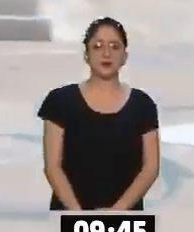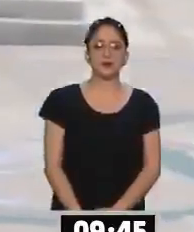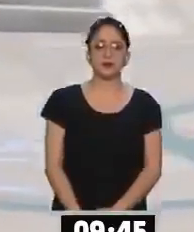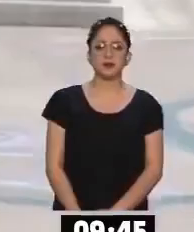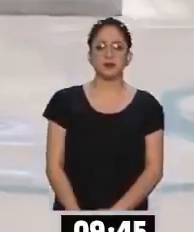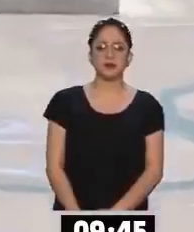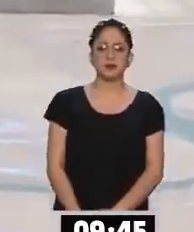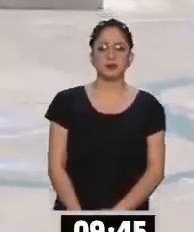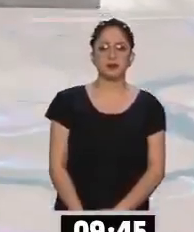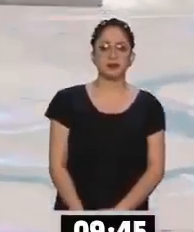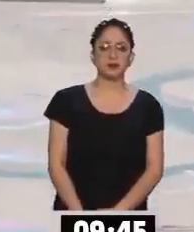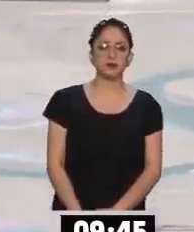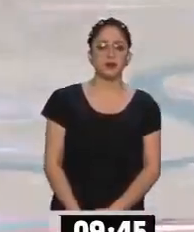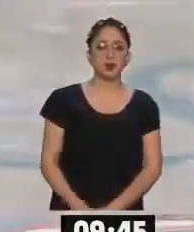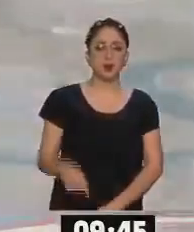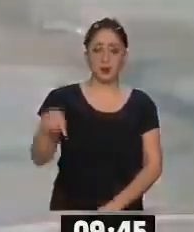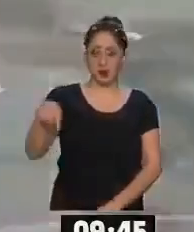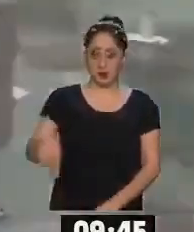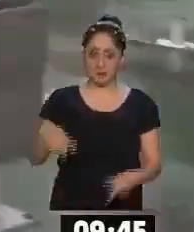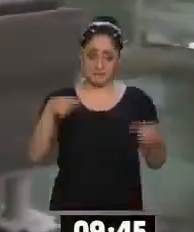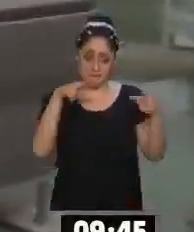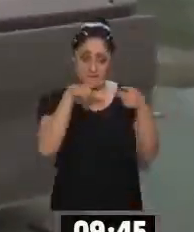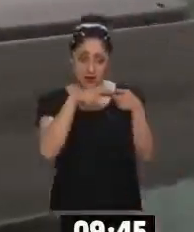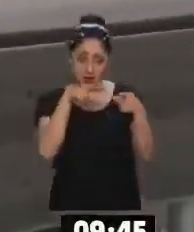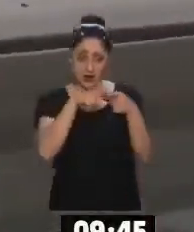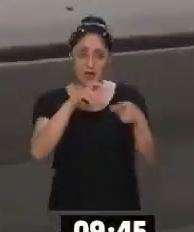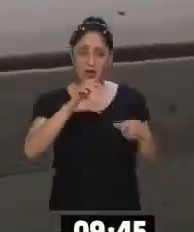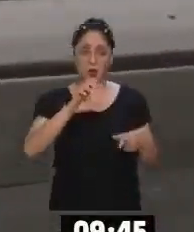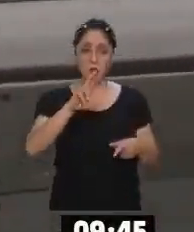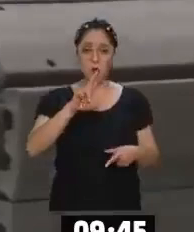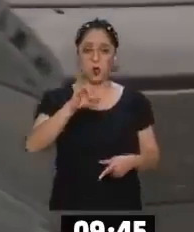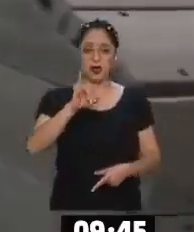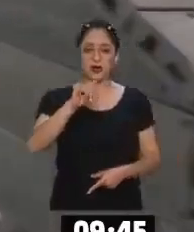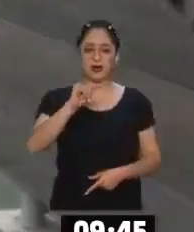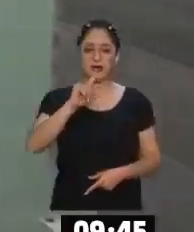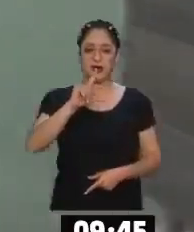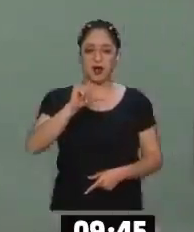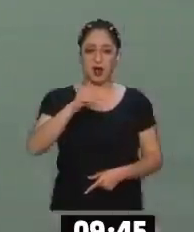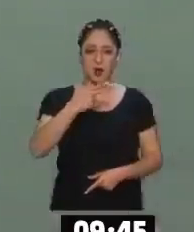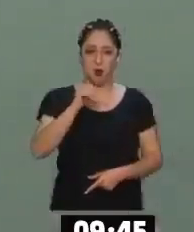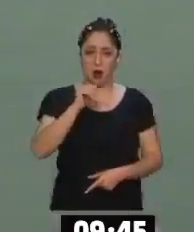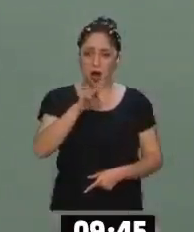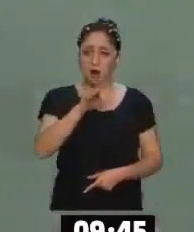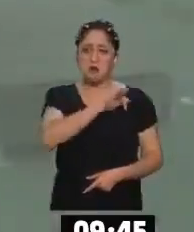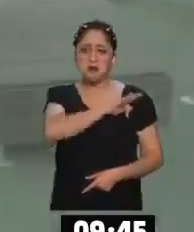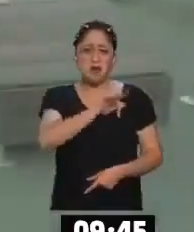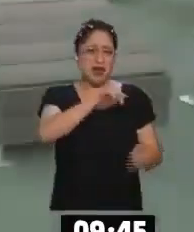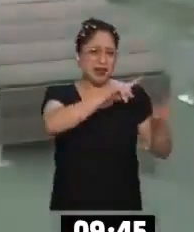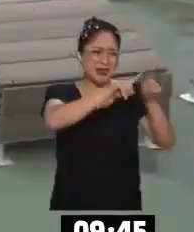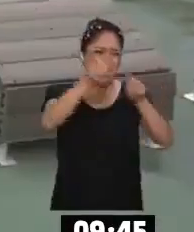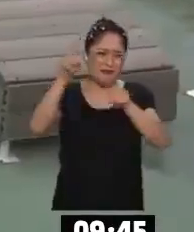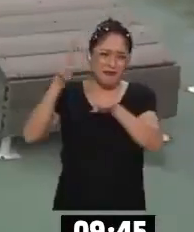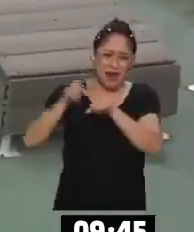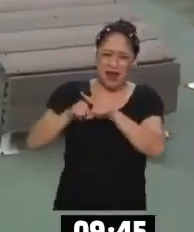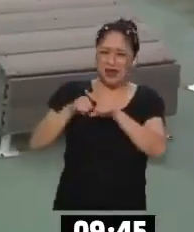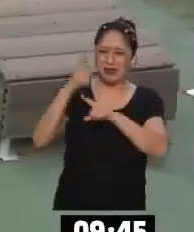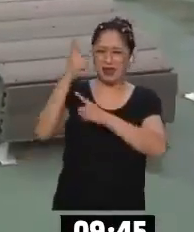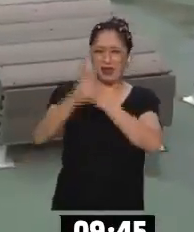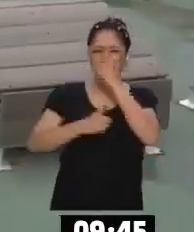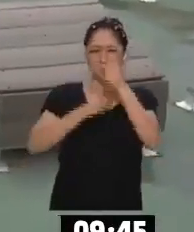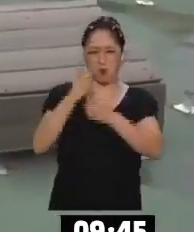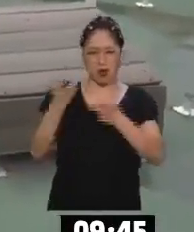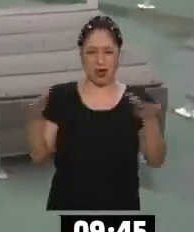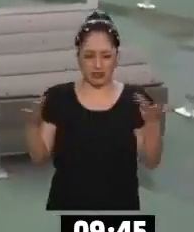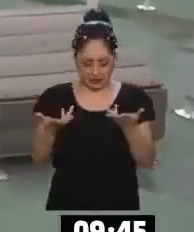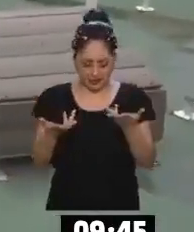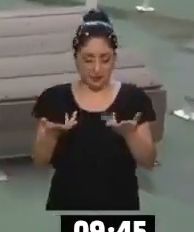Puedes hacer de todos los deportes aquí en el Parque Cuitláhuac, ¿no? ¿Dónde se encuentra ubicado? Porque igual los iztapalapenses lo conocen,